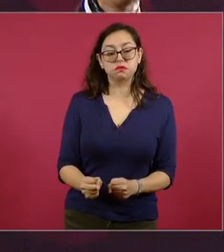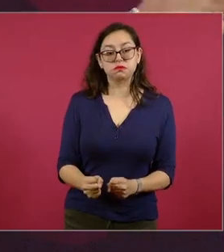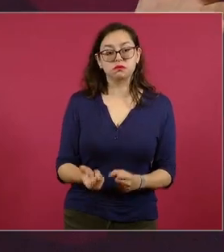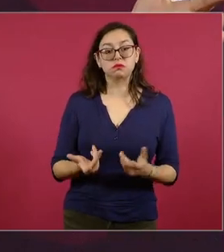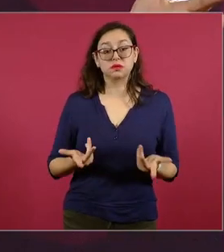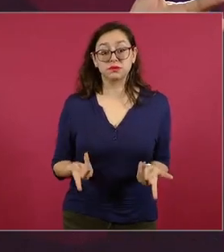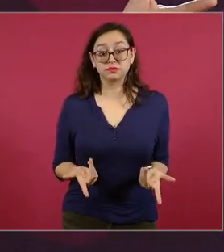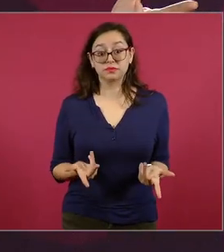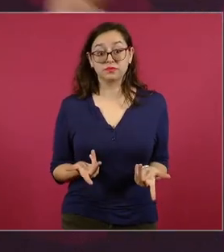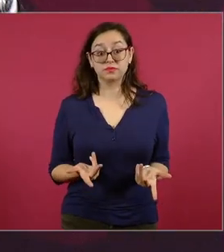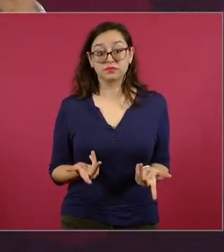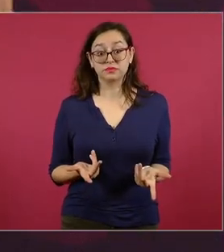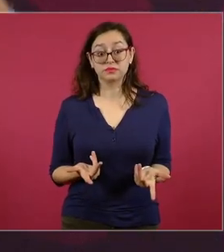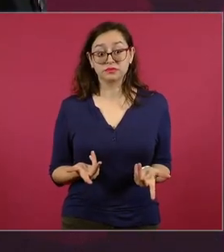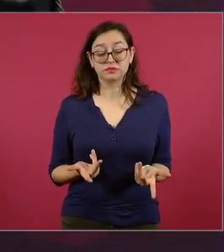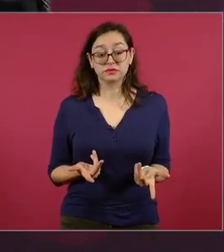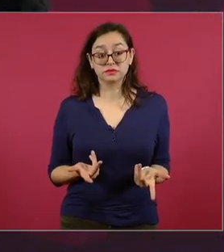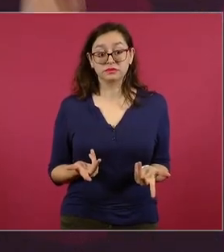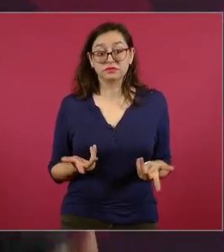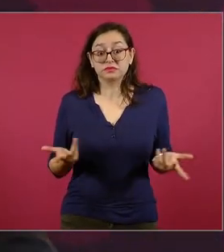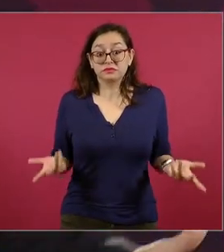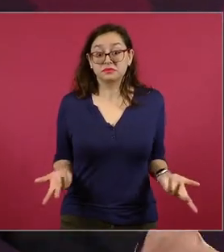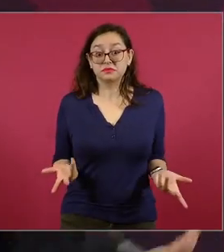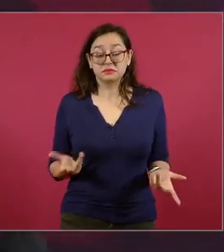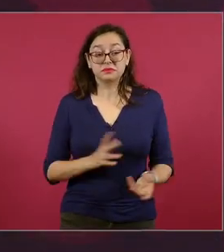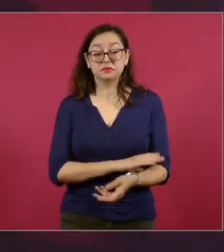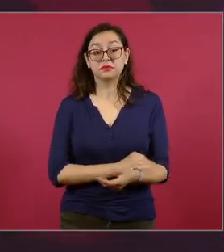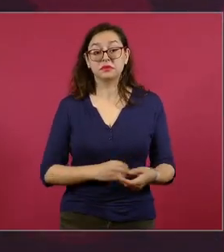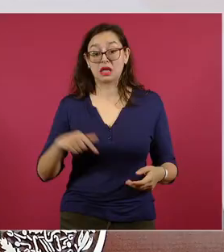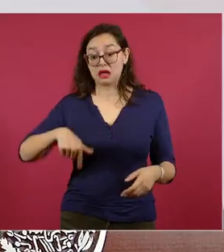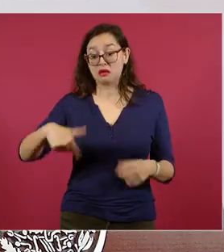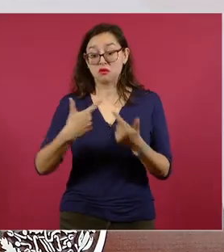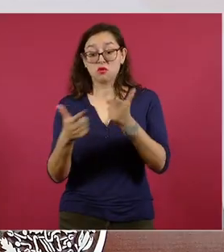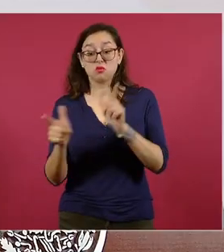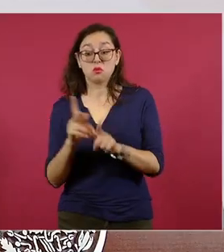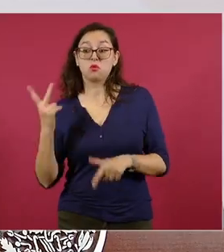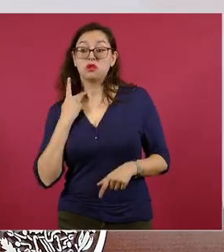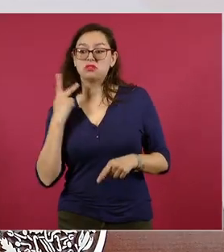nuestras diferencias, se aprobó por unanimidad.